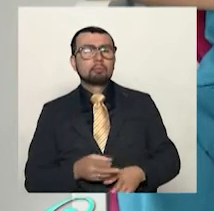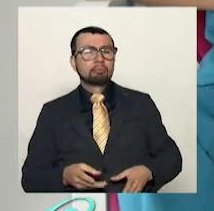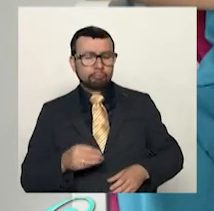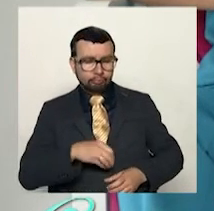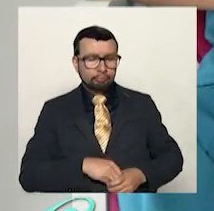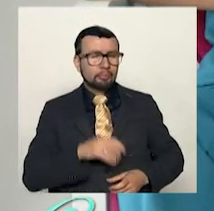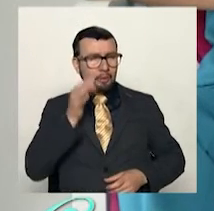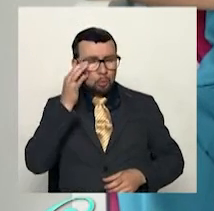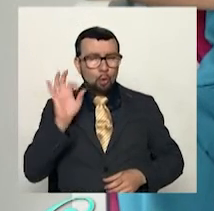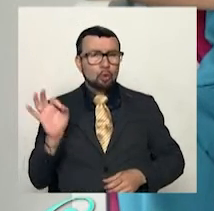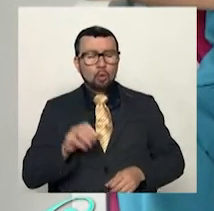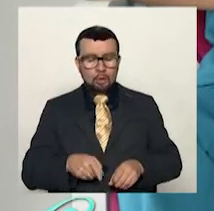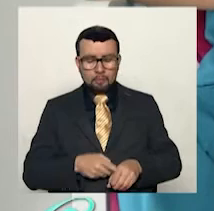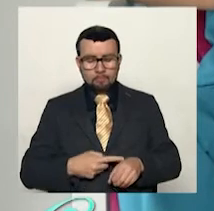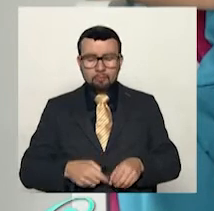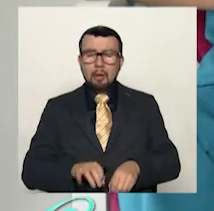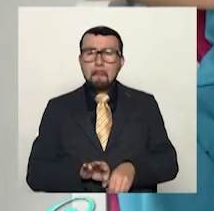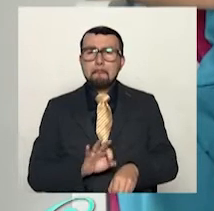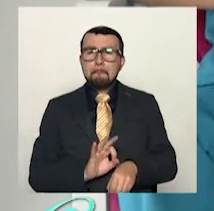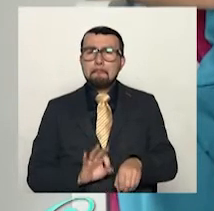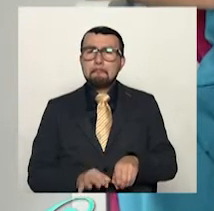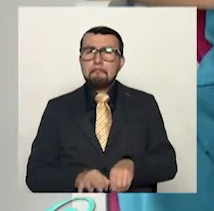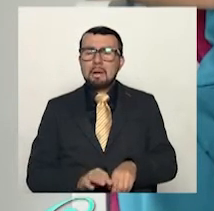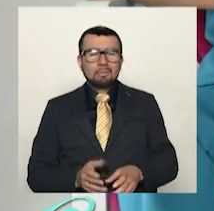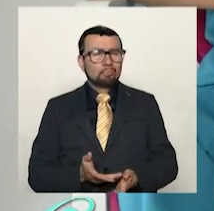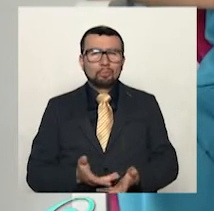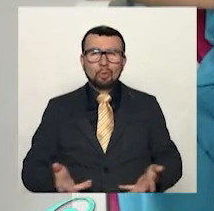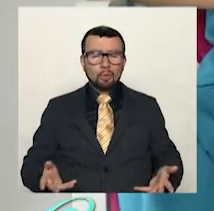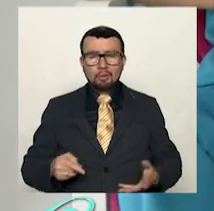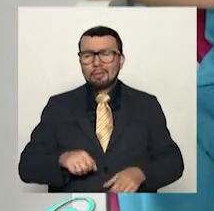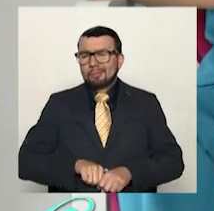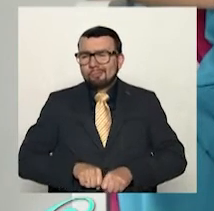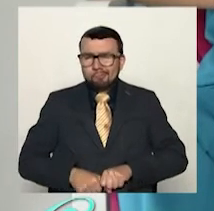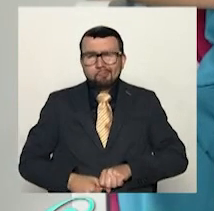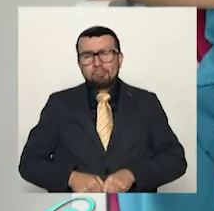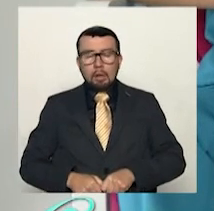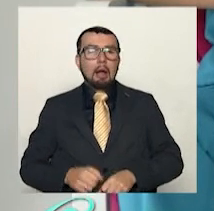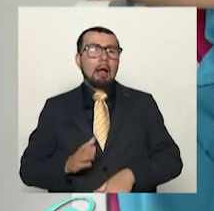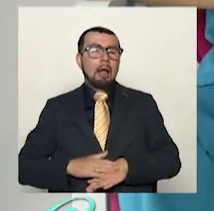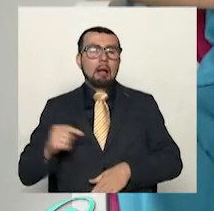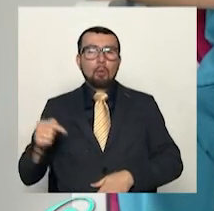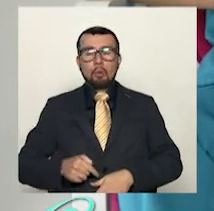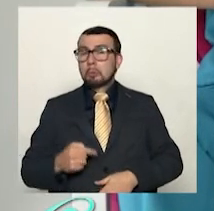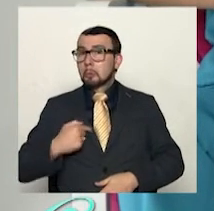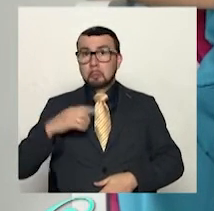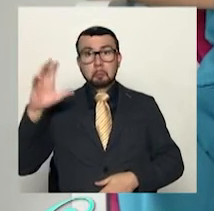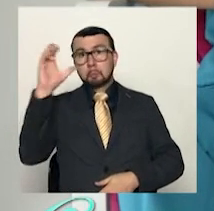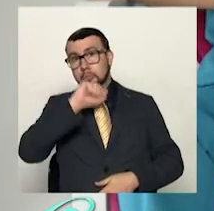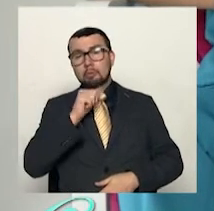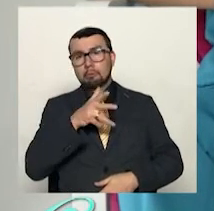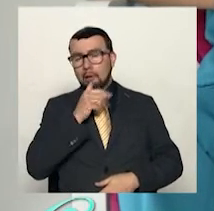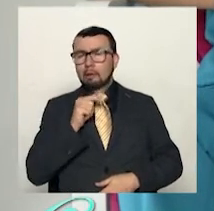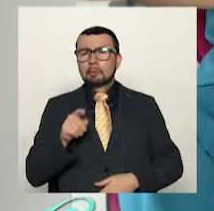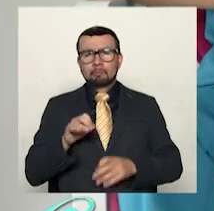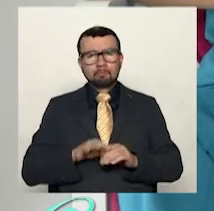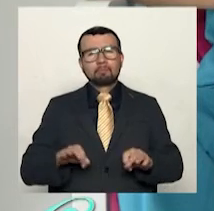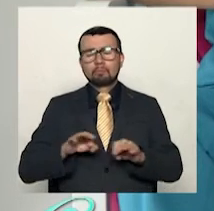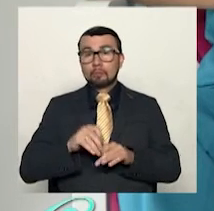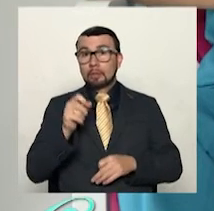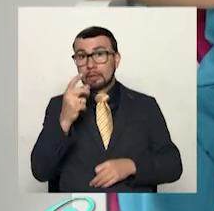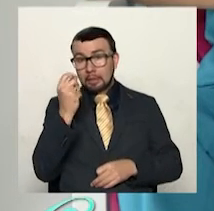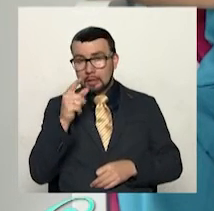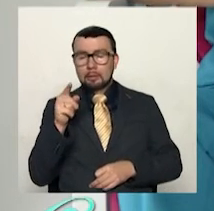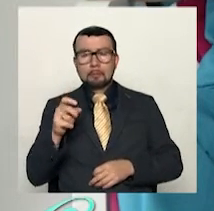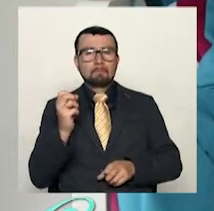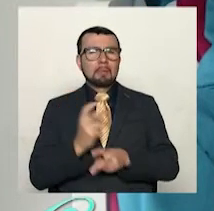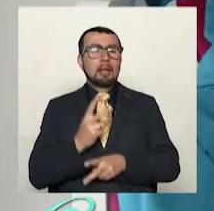unas hemorroides. Es decir, hay tantas cosas que dan los famosos cólicos que es muy importante que entiendan ustedes el peligro de la automedicación. Doctor